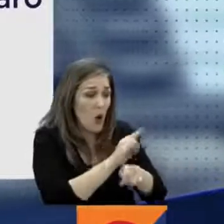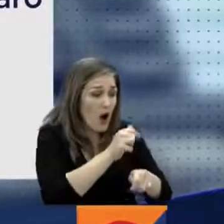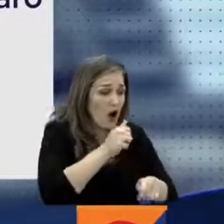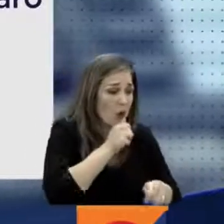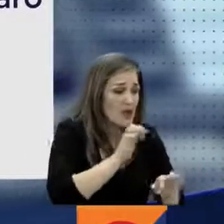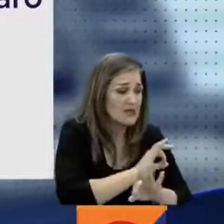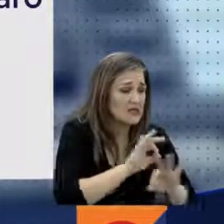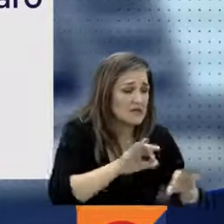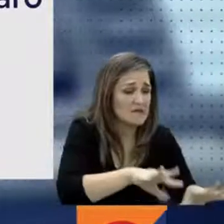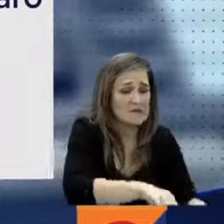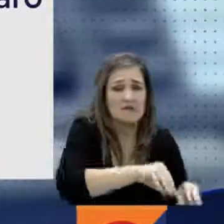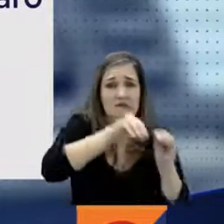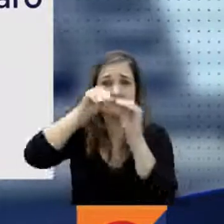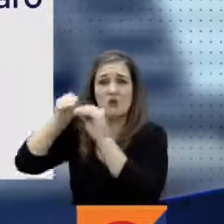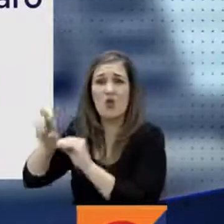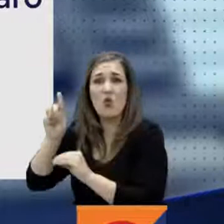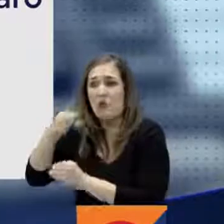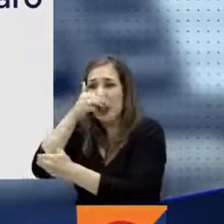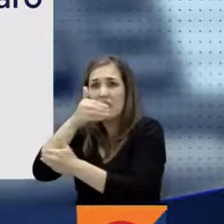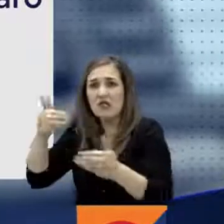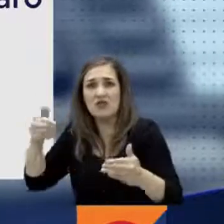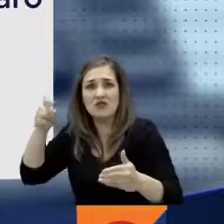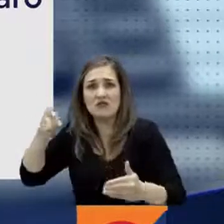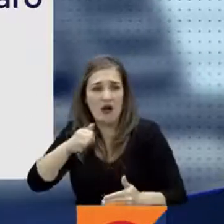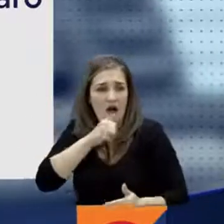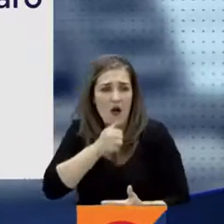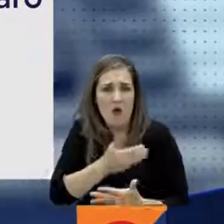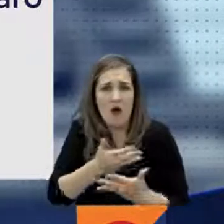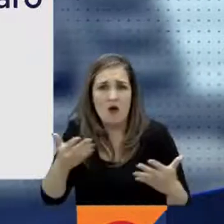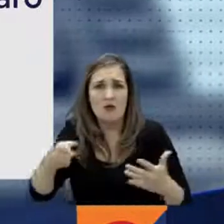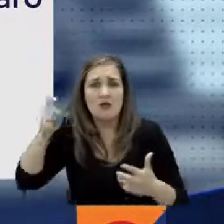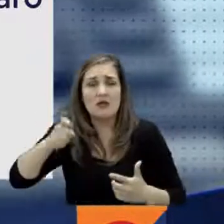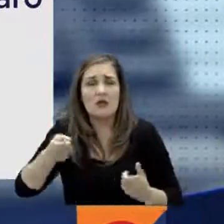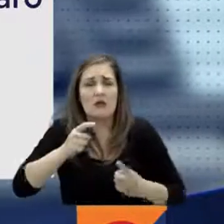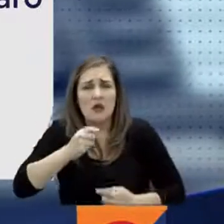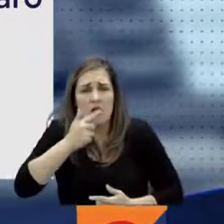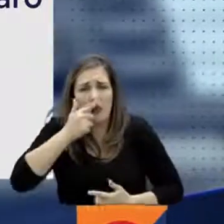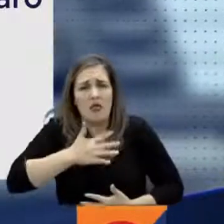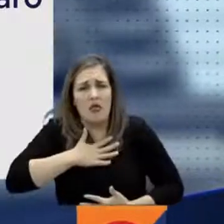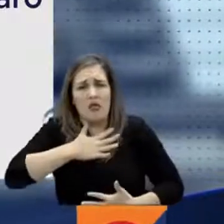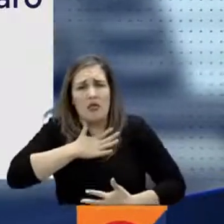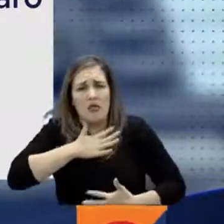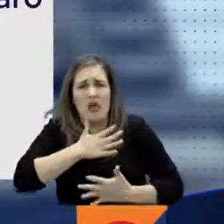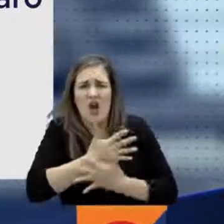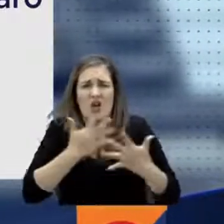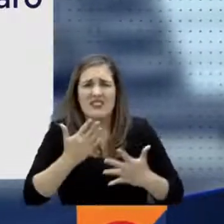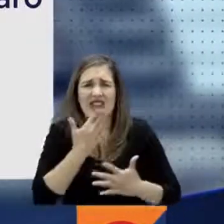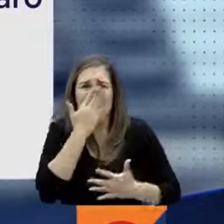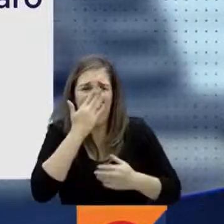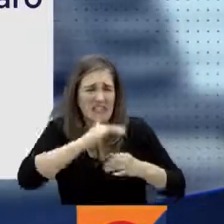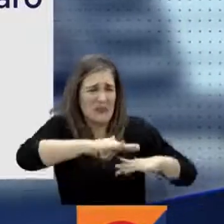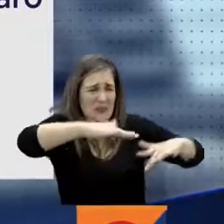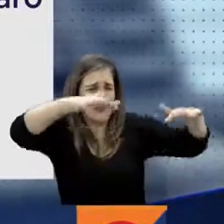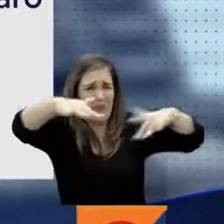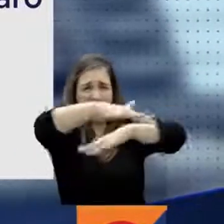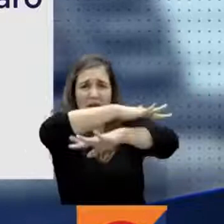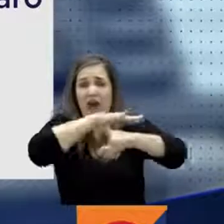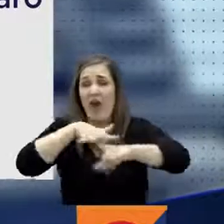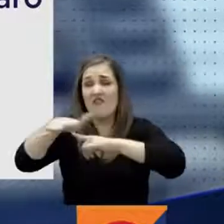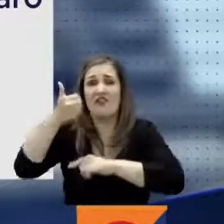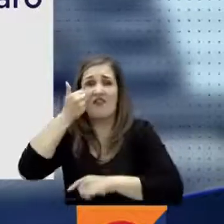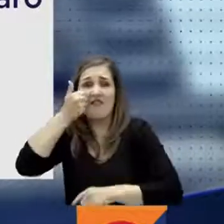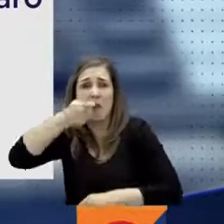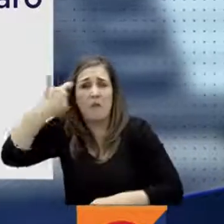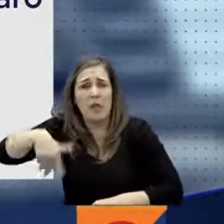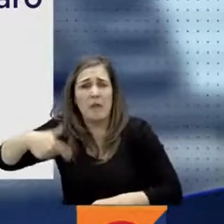niñez, tocó trasladarlos para otro lugar porque estaba perjudicando para la respiración. El crudo emana unos gases y eso perjudica para la salud del ser humano. Todavía no se